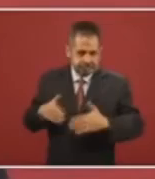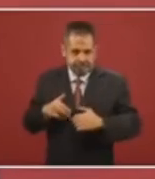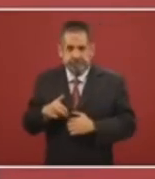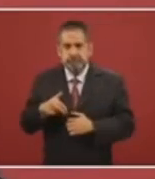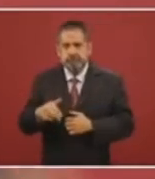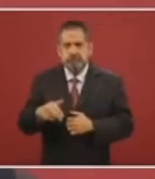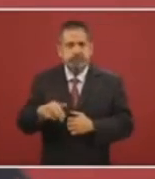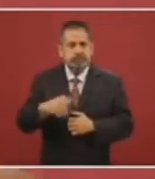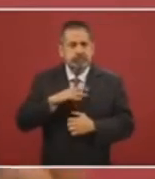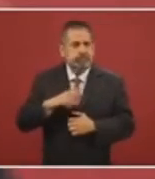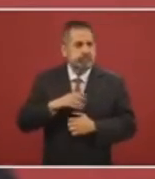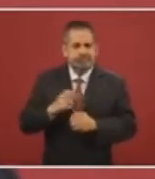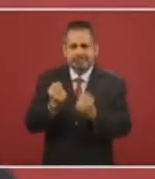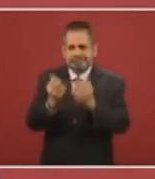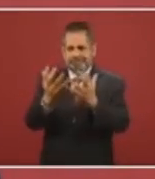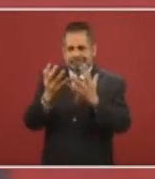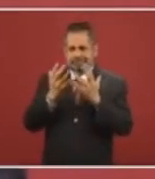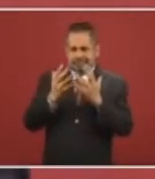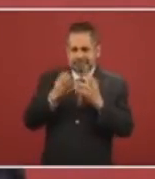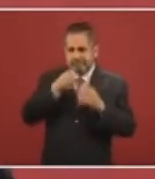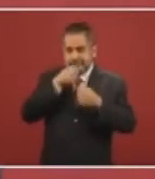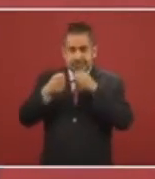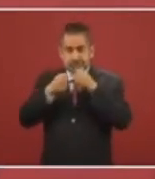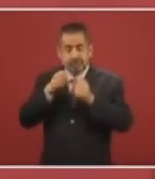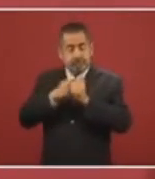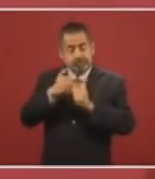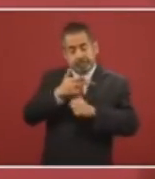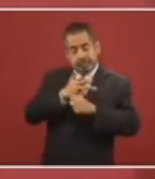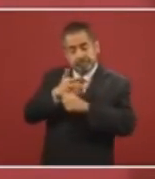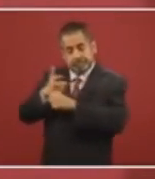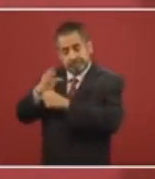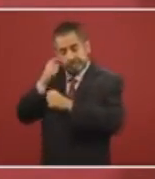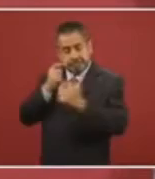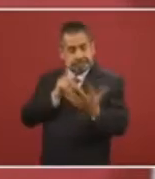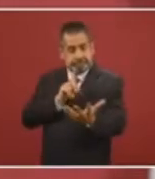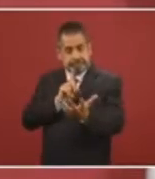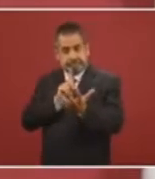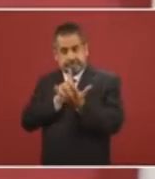y hay una nube de reporteros, pero sobre todo camarógrafos,